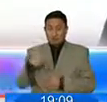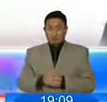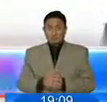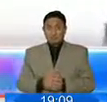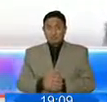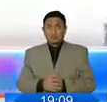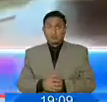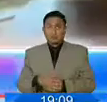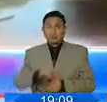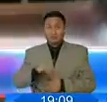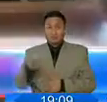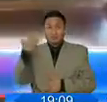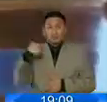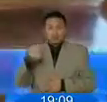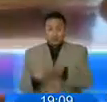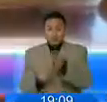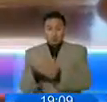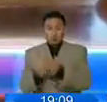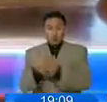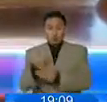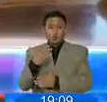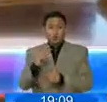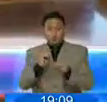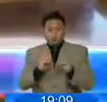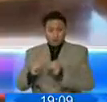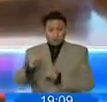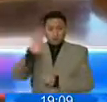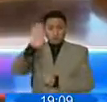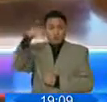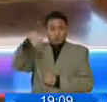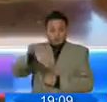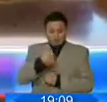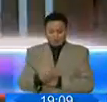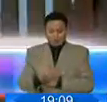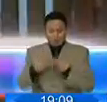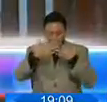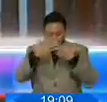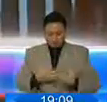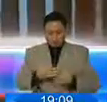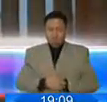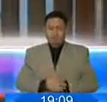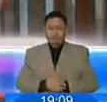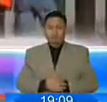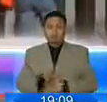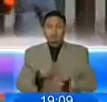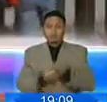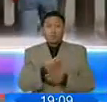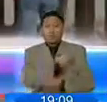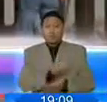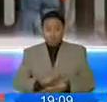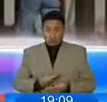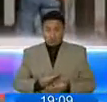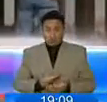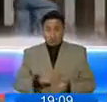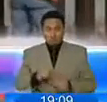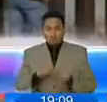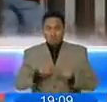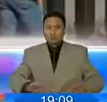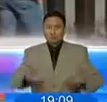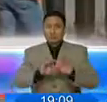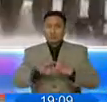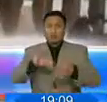de pantalón largo. Que con la llegada del nuevo presidente de Estados Unidos, es necesario que los países sudamericanos se unan y apoyen a México tras